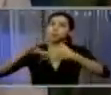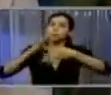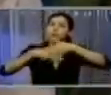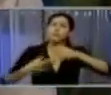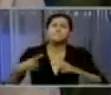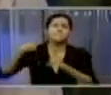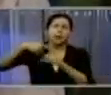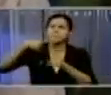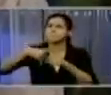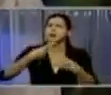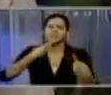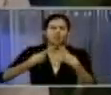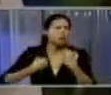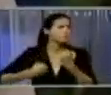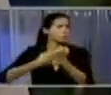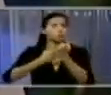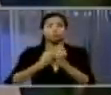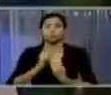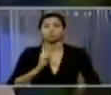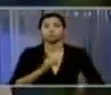diálogo.